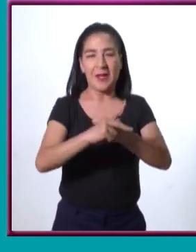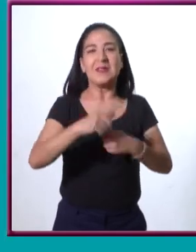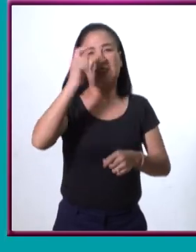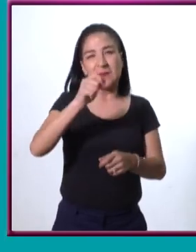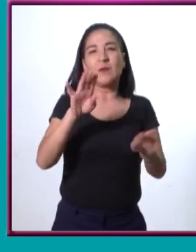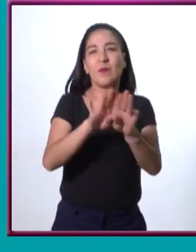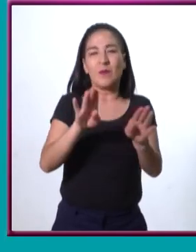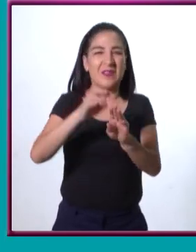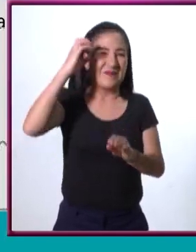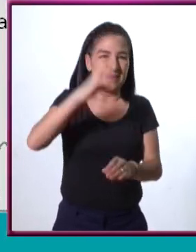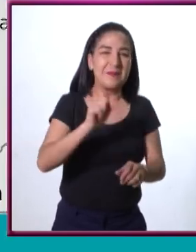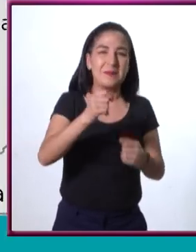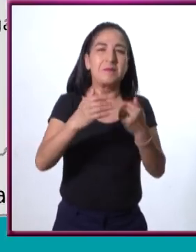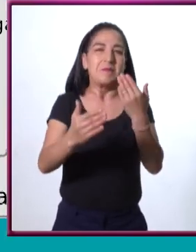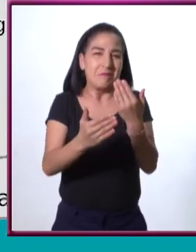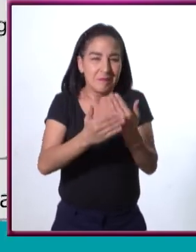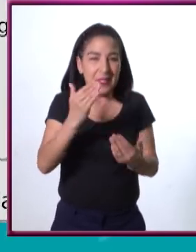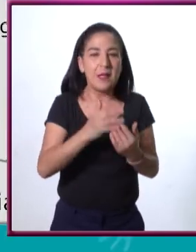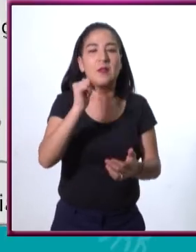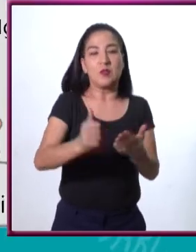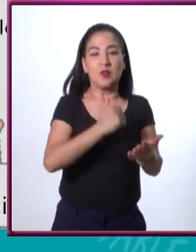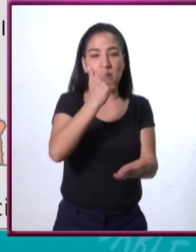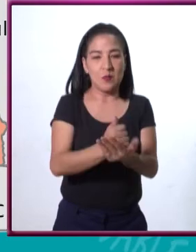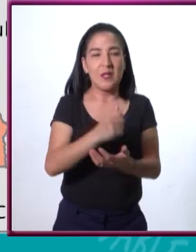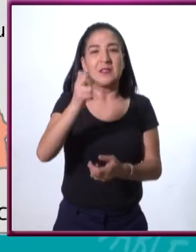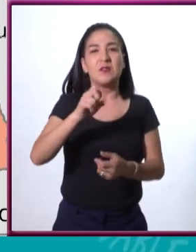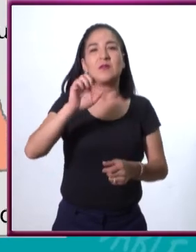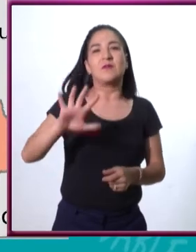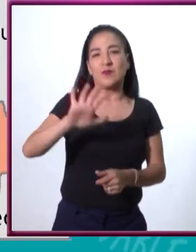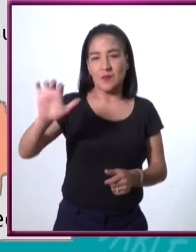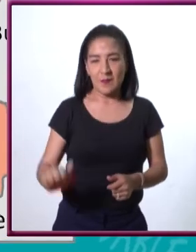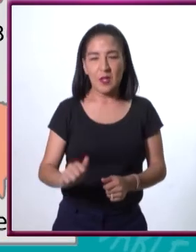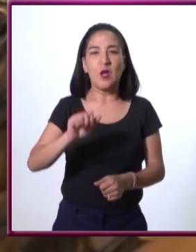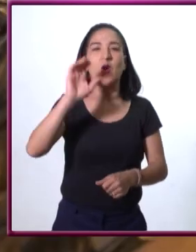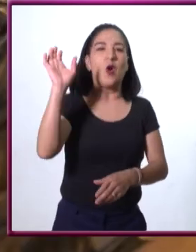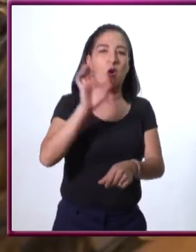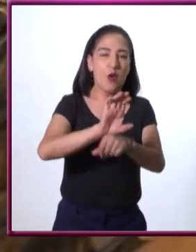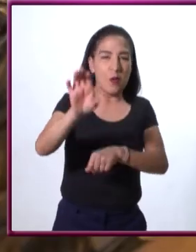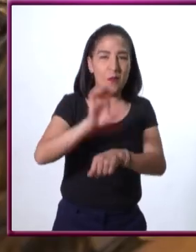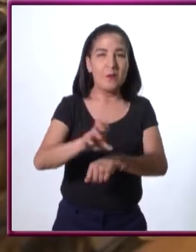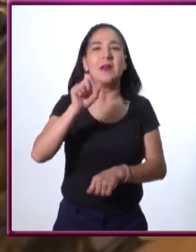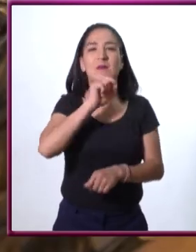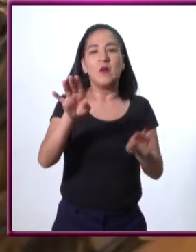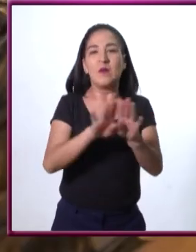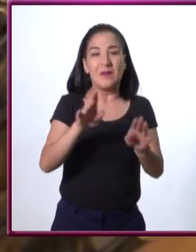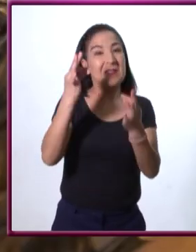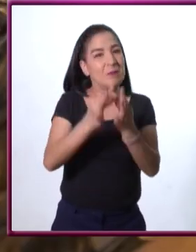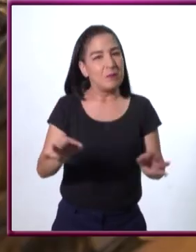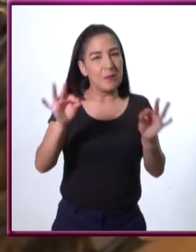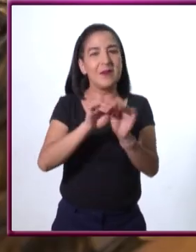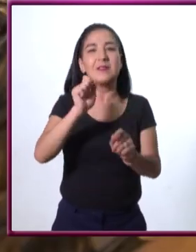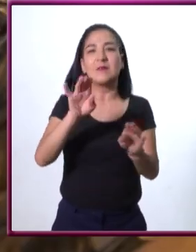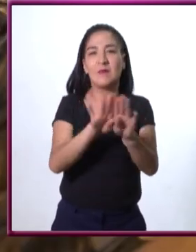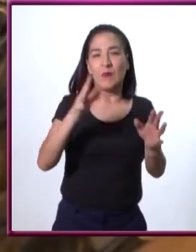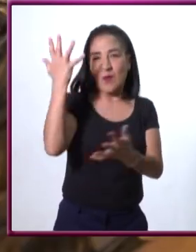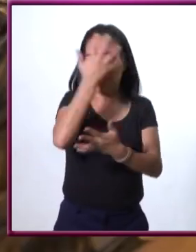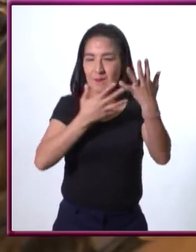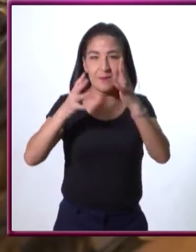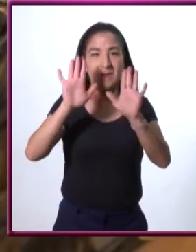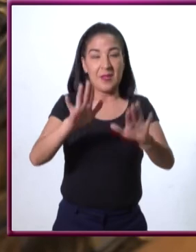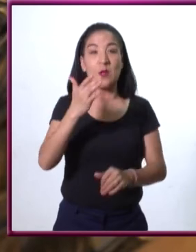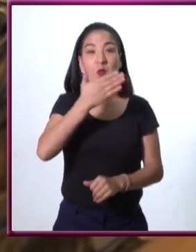final de las guerras y conflictos como el caso de Sudáfrica, Colombia y Kosovo. Es importante no confundir los términos.